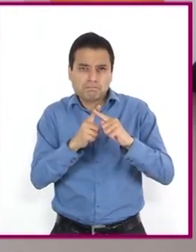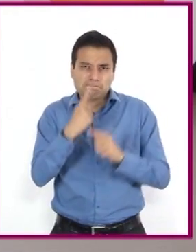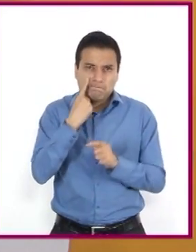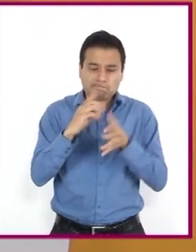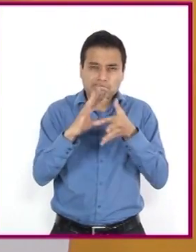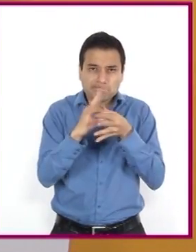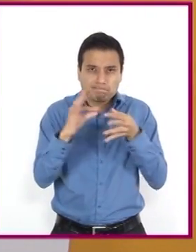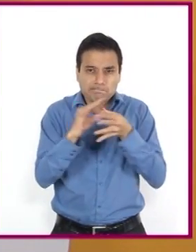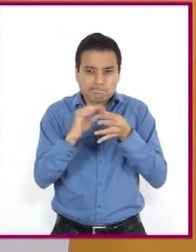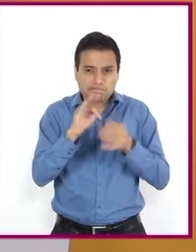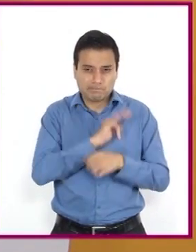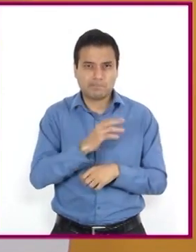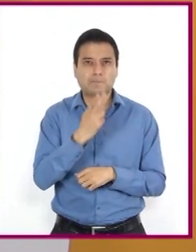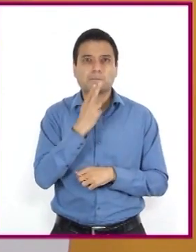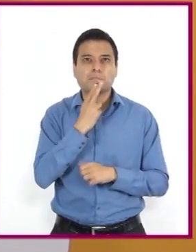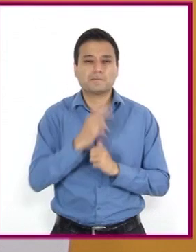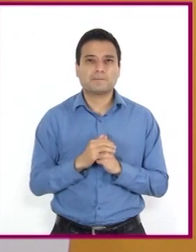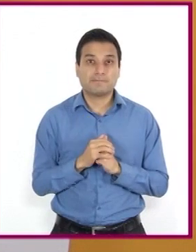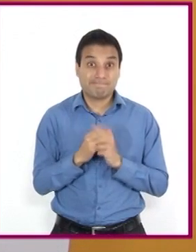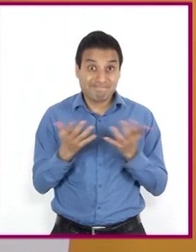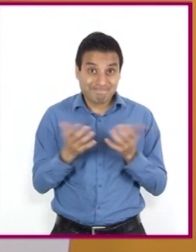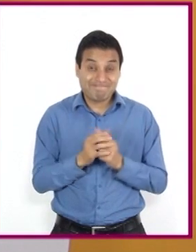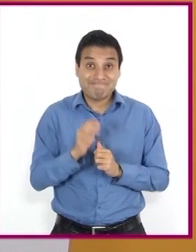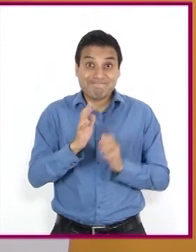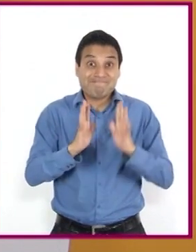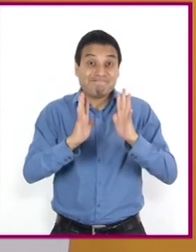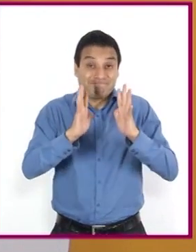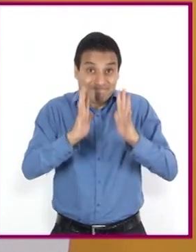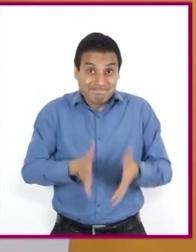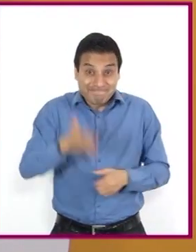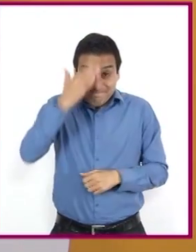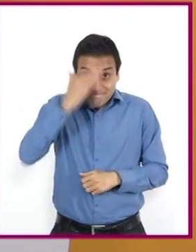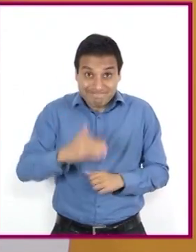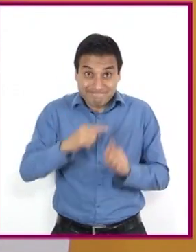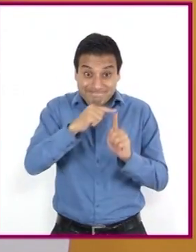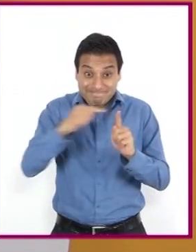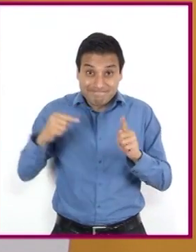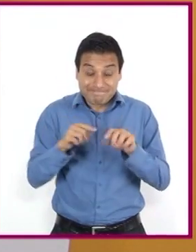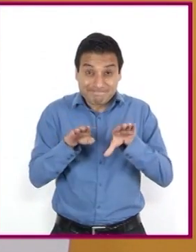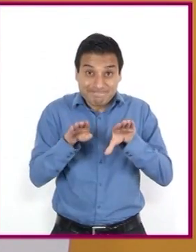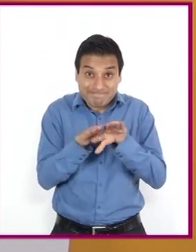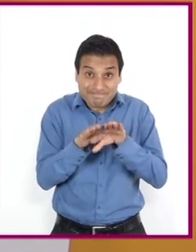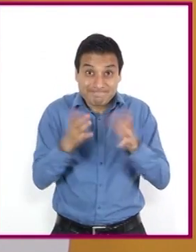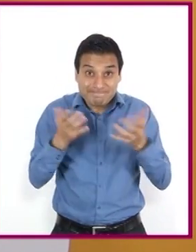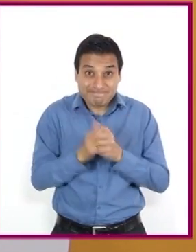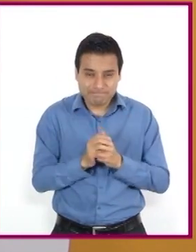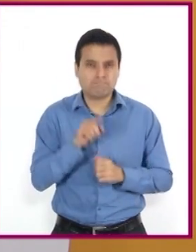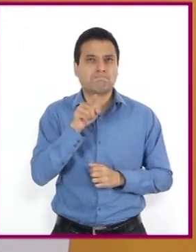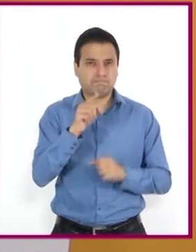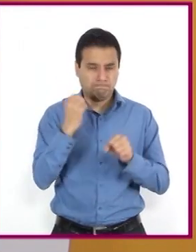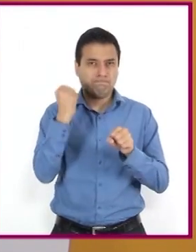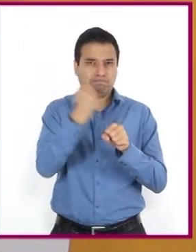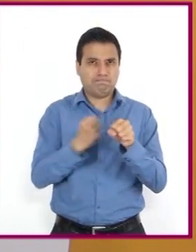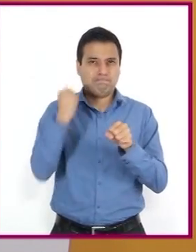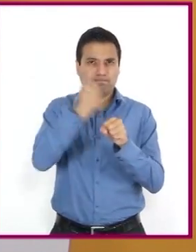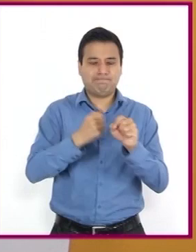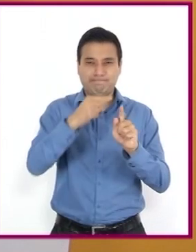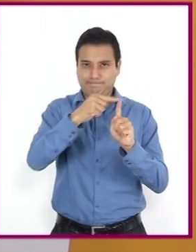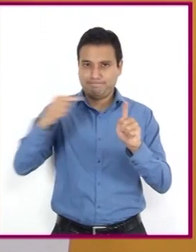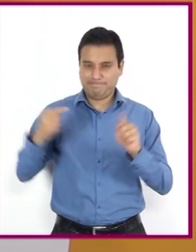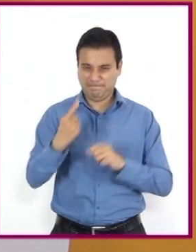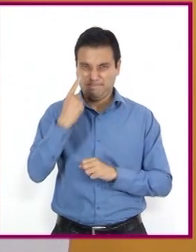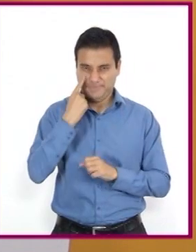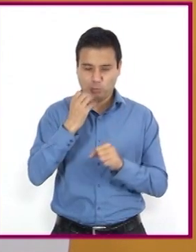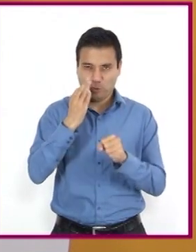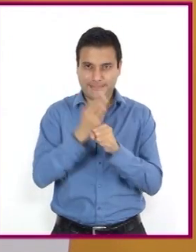división. Entonces, ahora que ya sabemos cómo dividir números enteros, practiquemos la división de estos